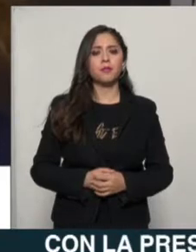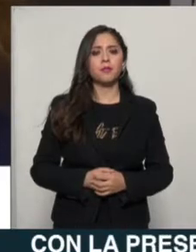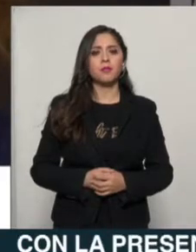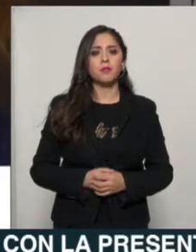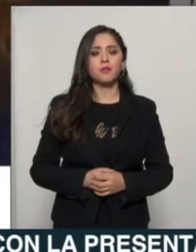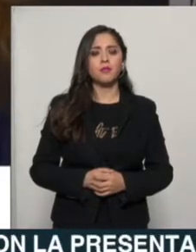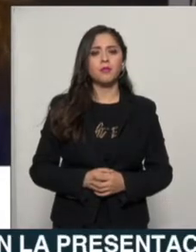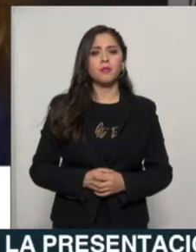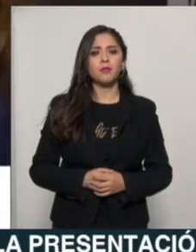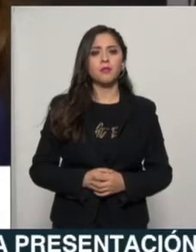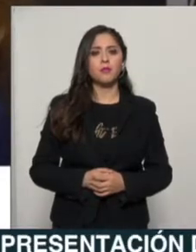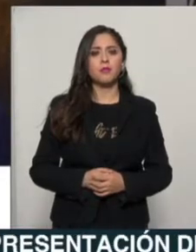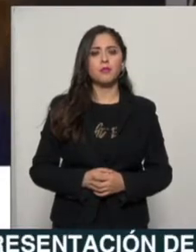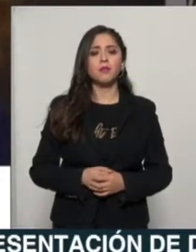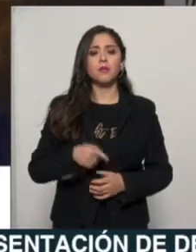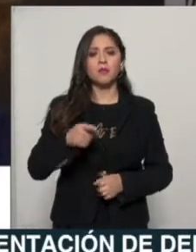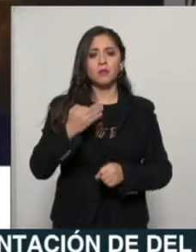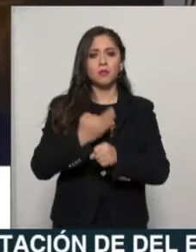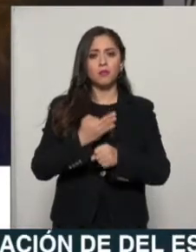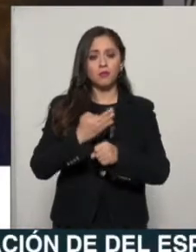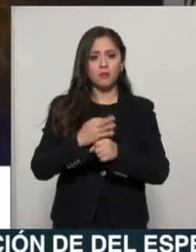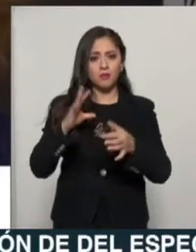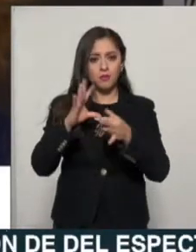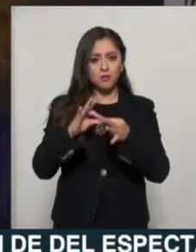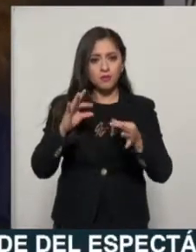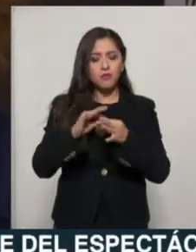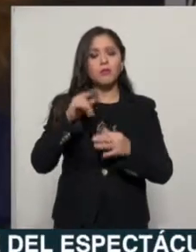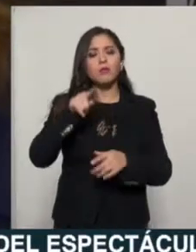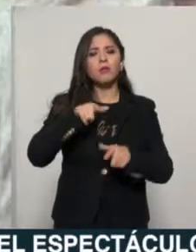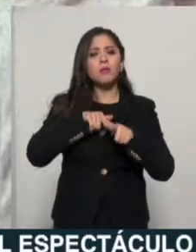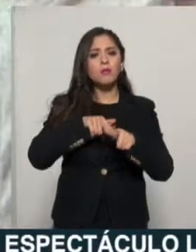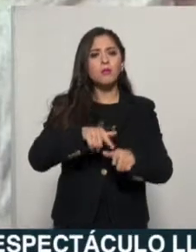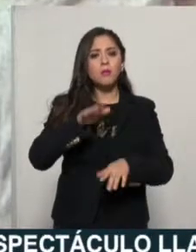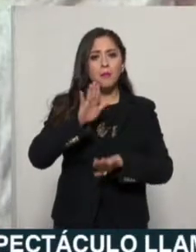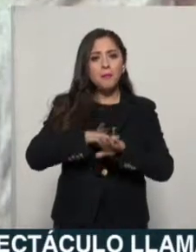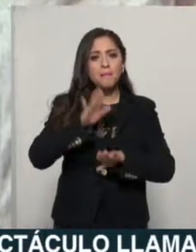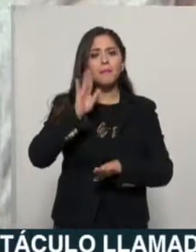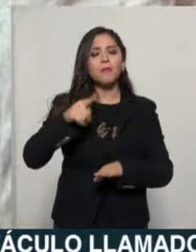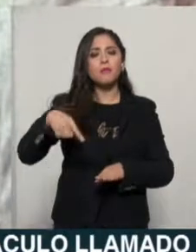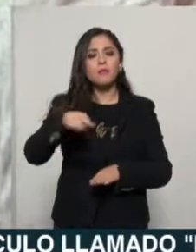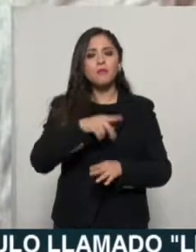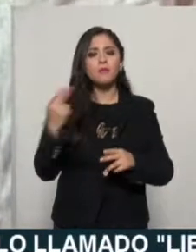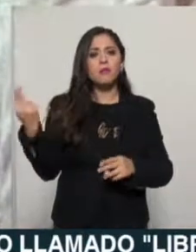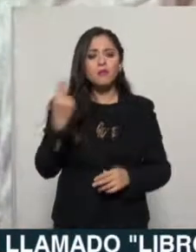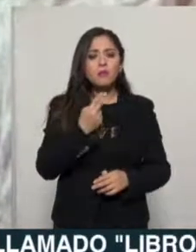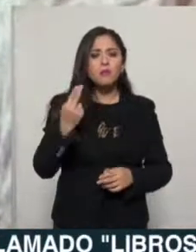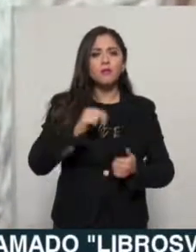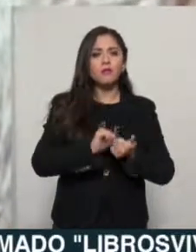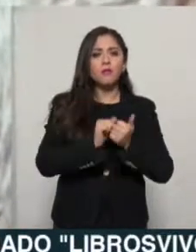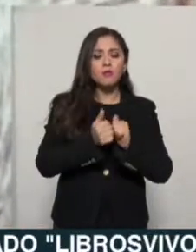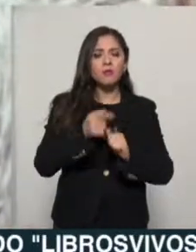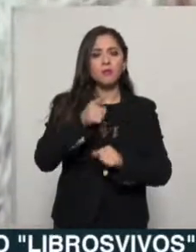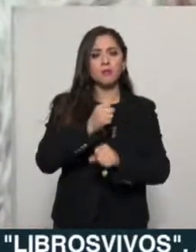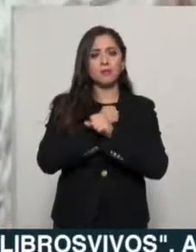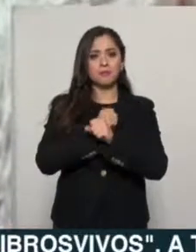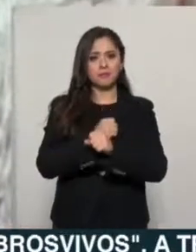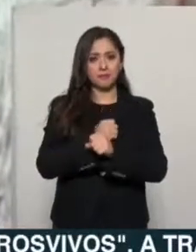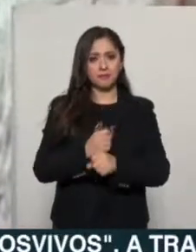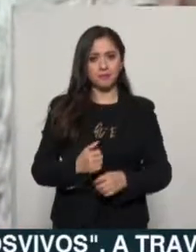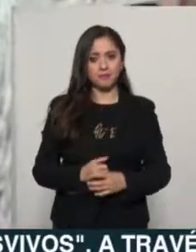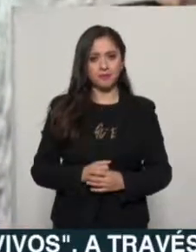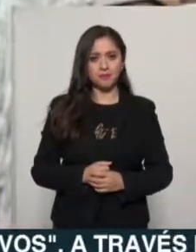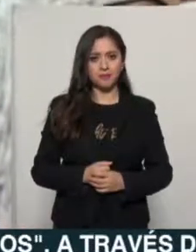é fantástico. Espero que Deus ainda continue dando mais saúde, necessita muita saúde Pelé agora.